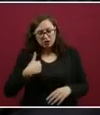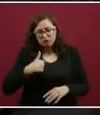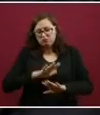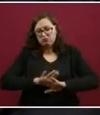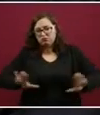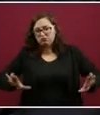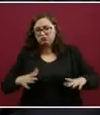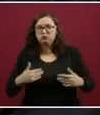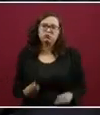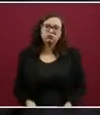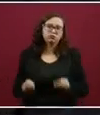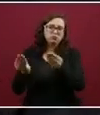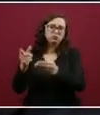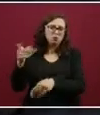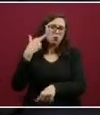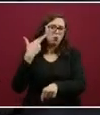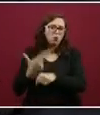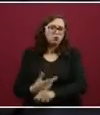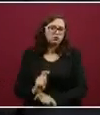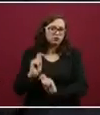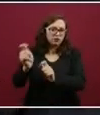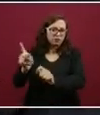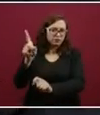nombres. Eso